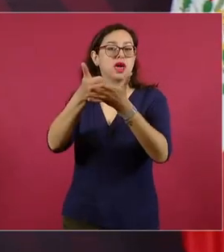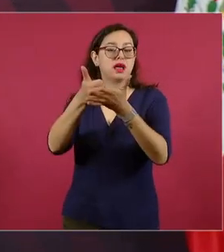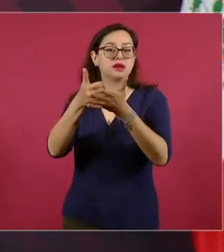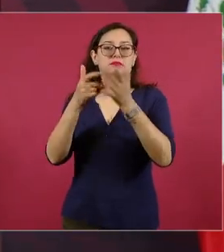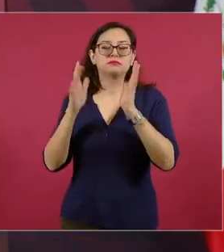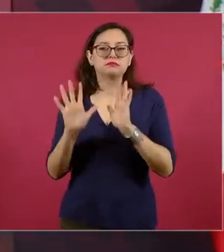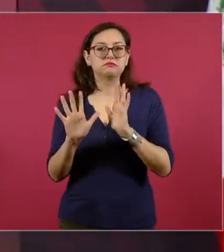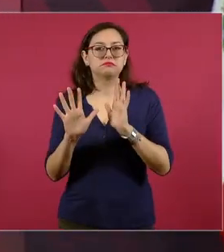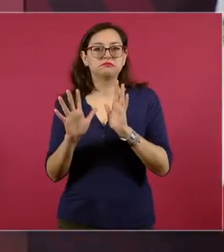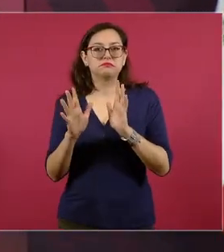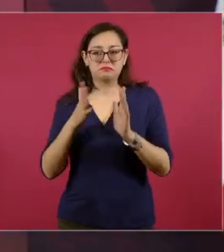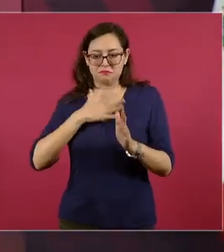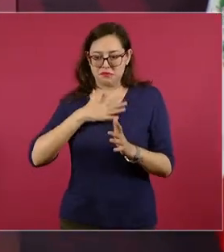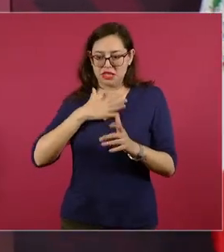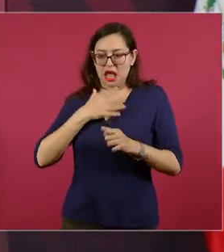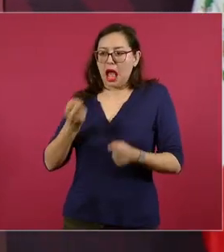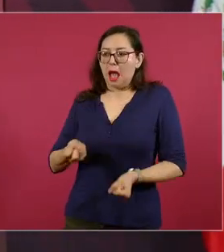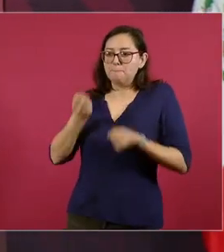la